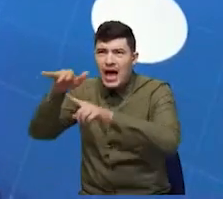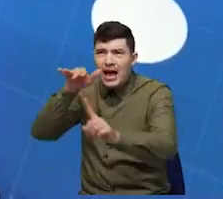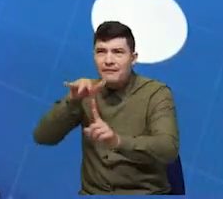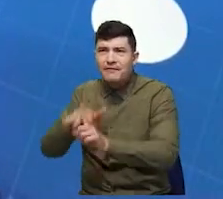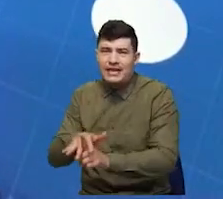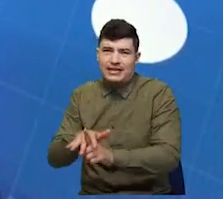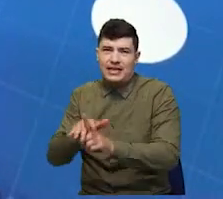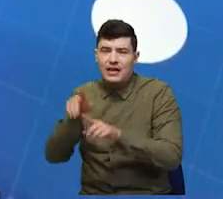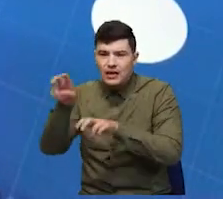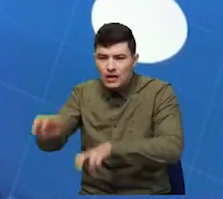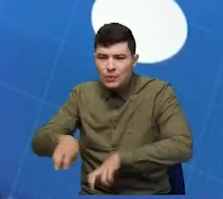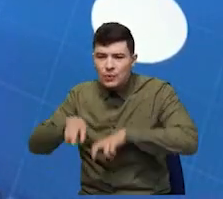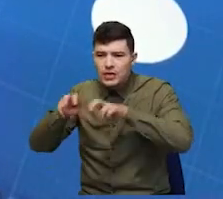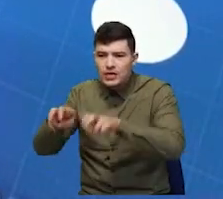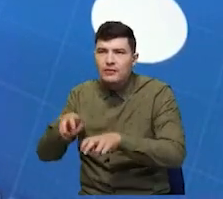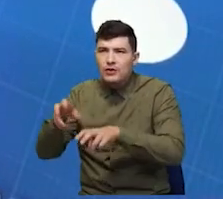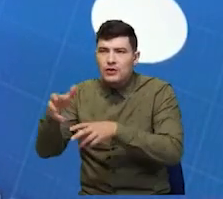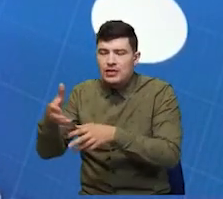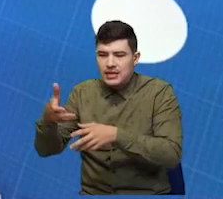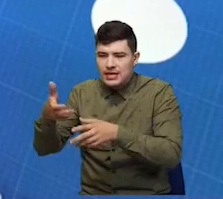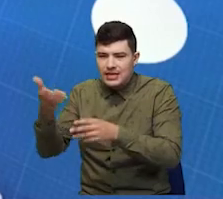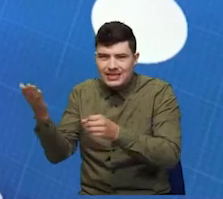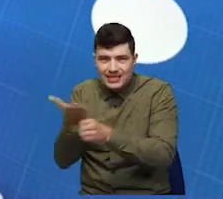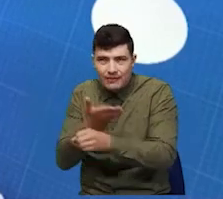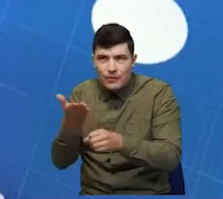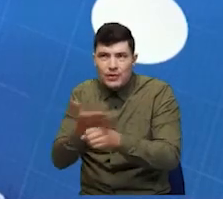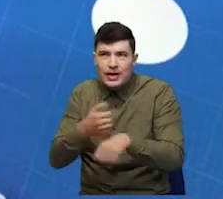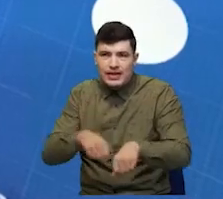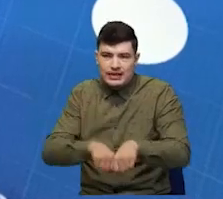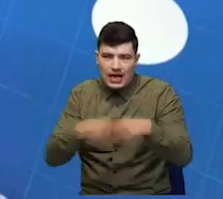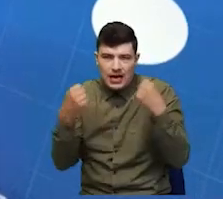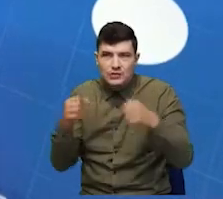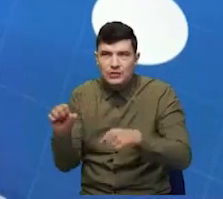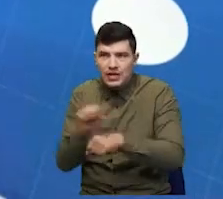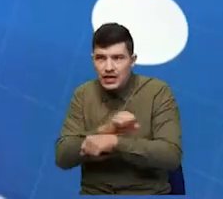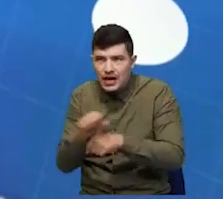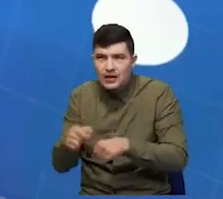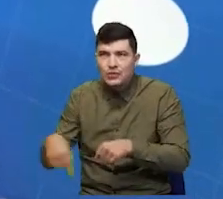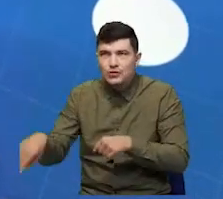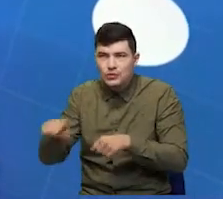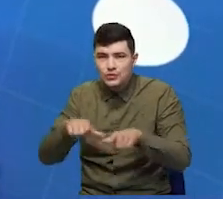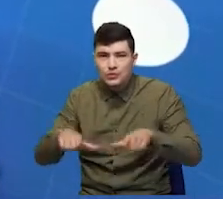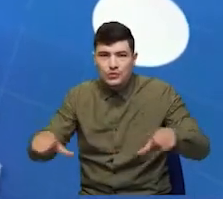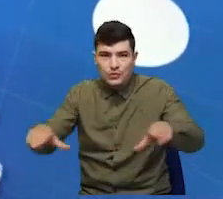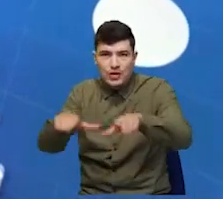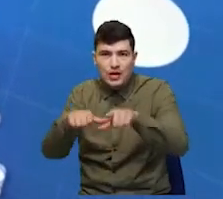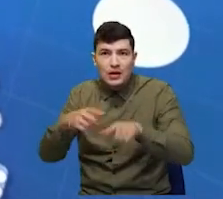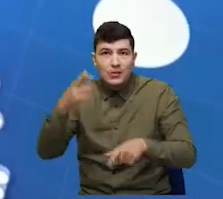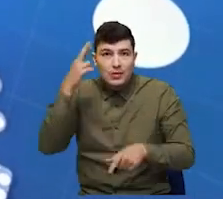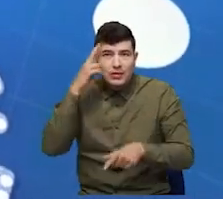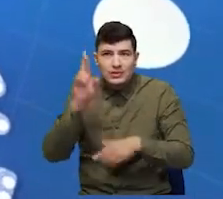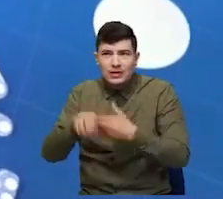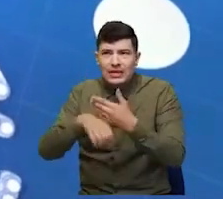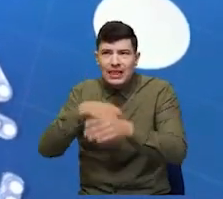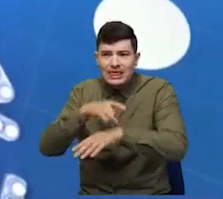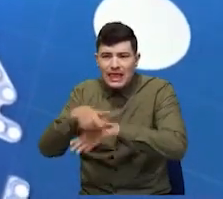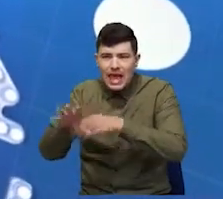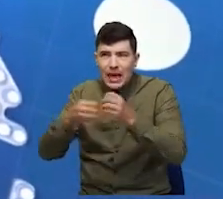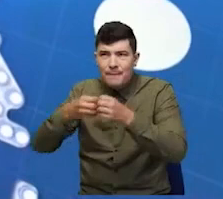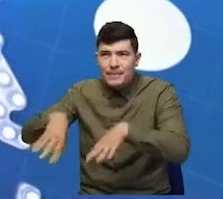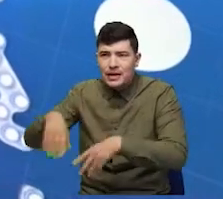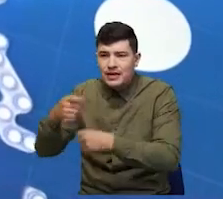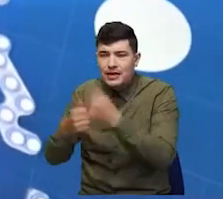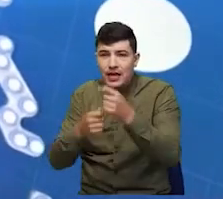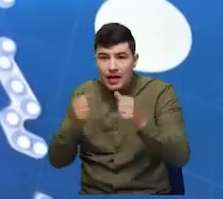dejó daños en vehículos que son utilizados por los campesinos para el transporte de los productos del sector, por lo que dejó pérdidas económicas.